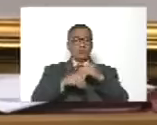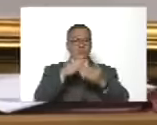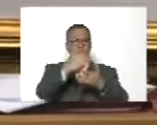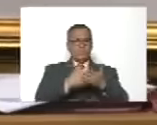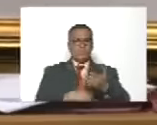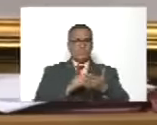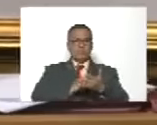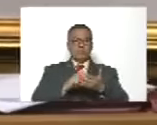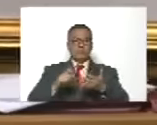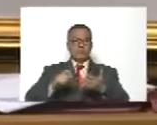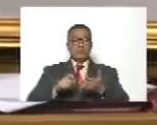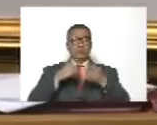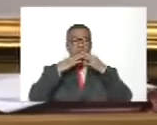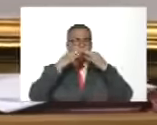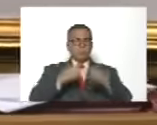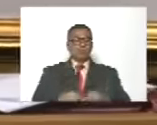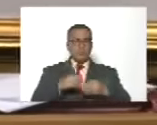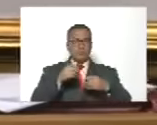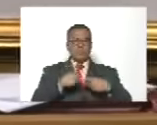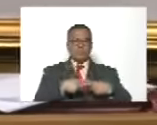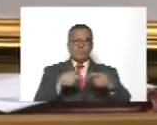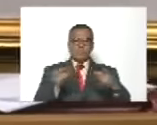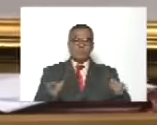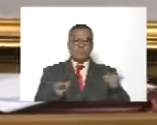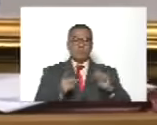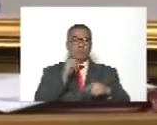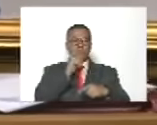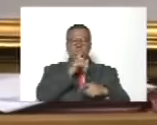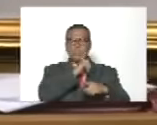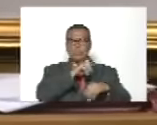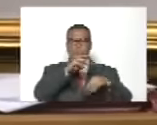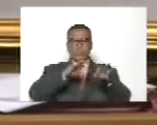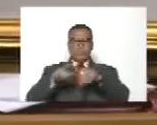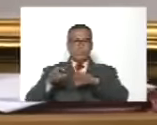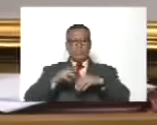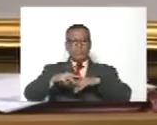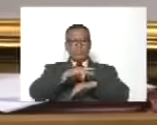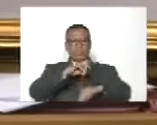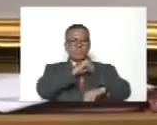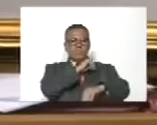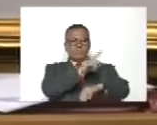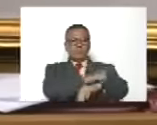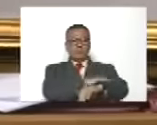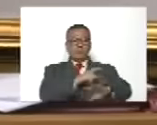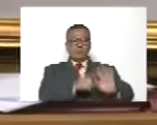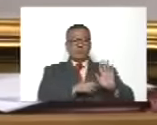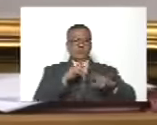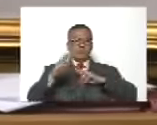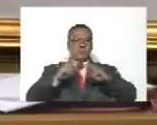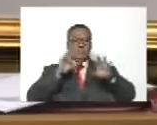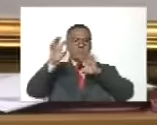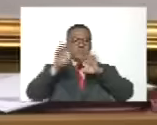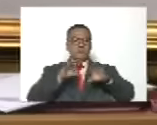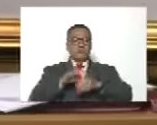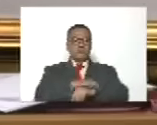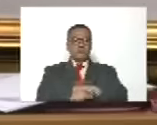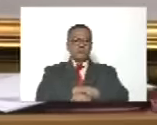Gaceta Oficial a los fines de su publicación y se notifica por Secretaría del Ministerio del Poder Popular para Relaciones